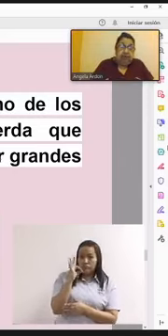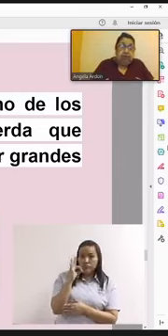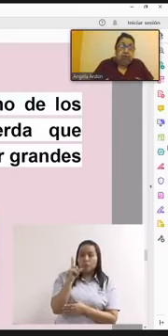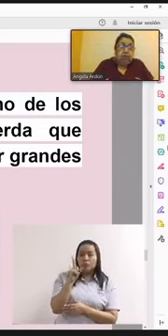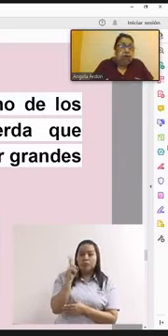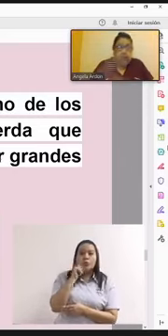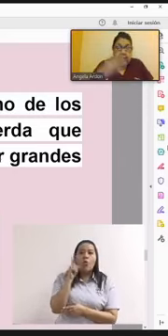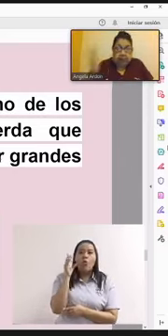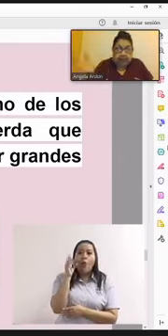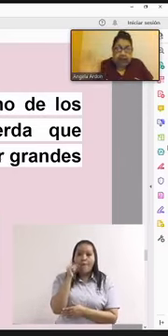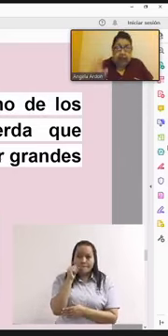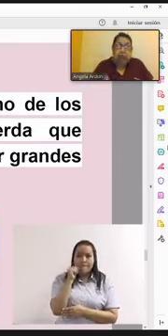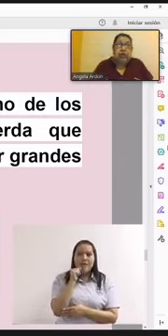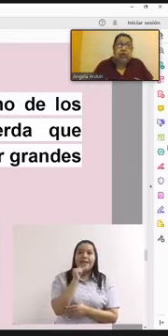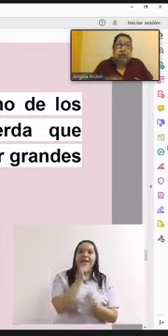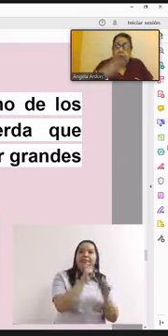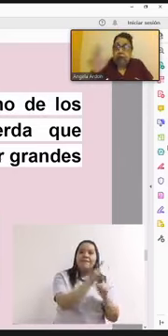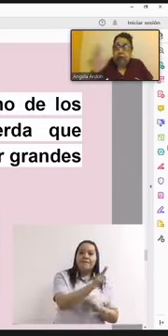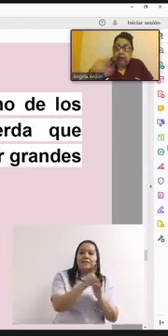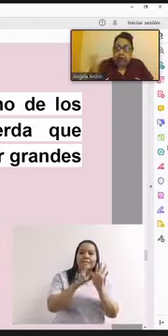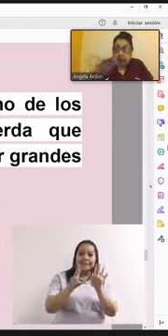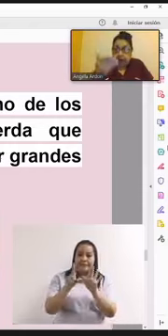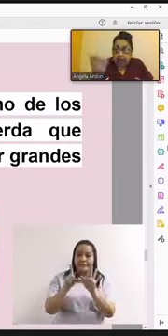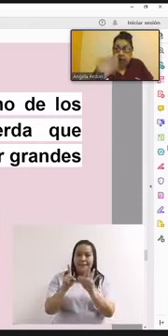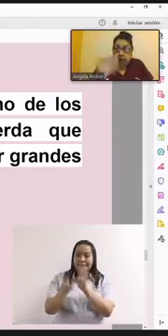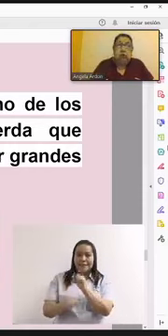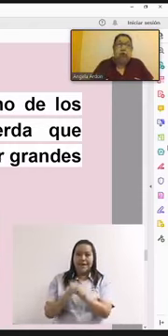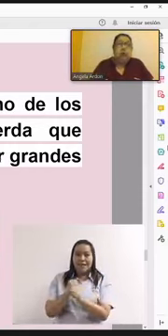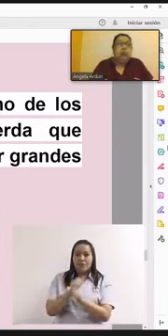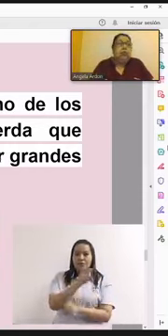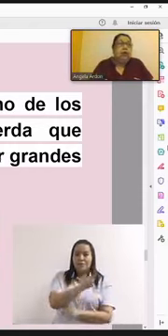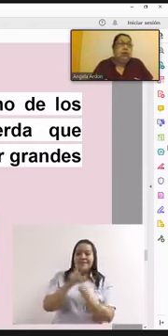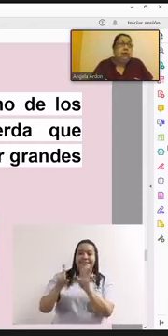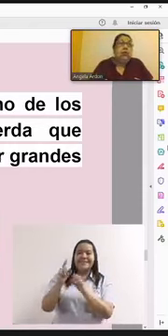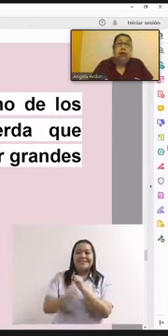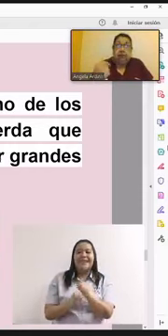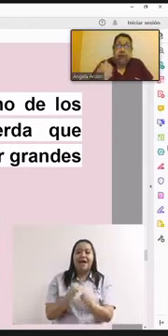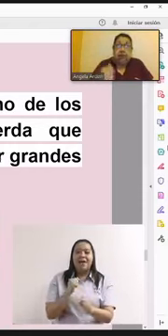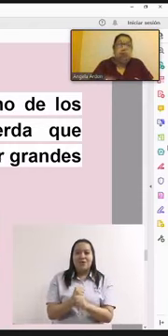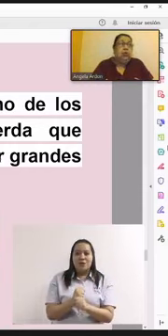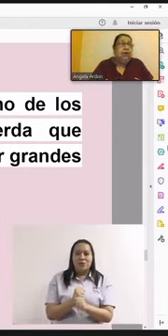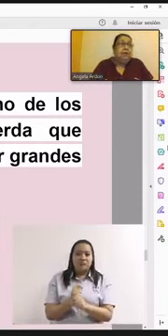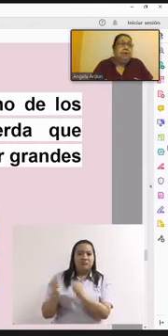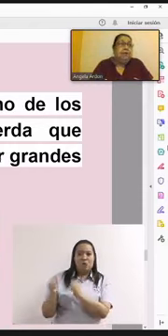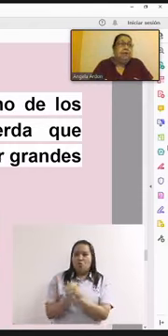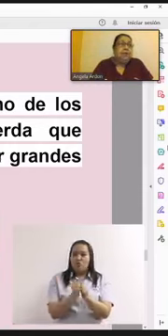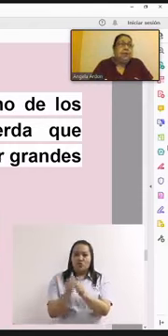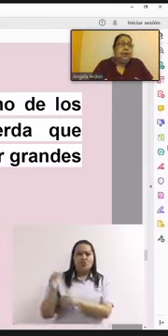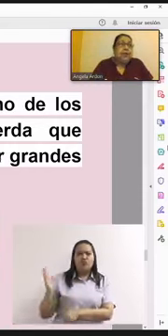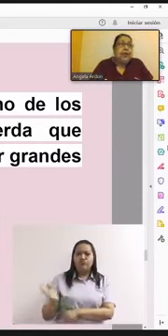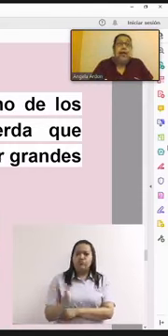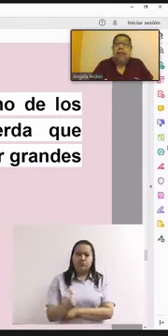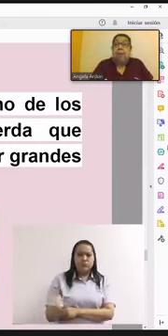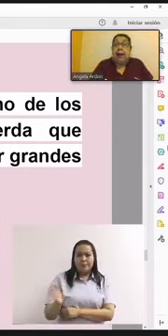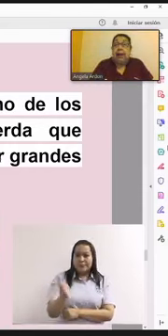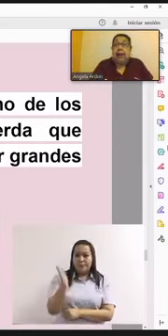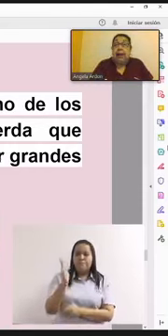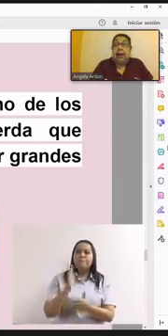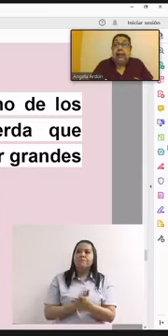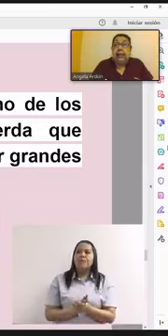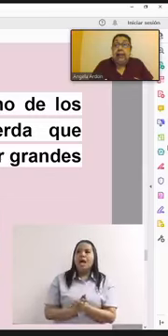26 años, de la brigada que hemos tenido, hemos viajado junto con los compañeros, eso fue aquí en Honduras, y el